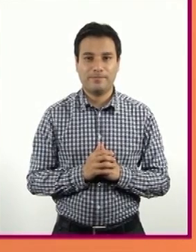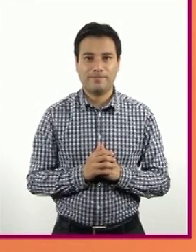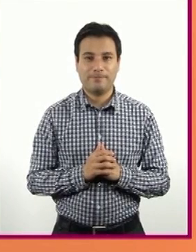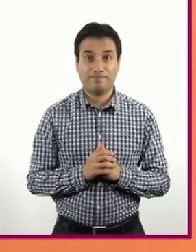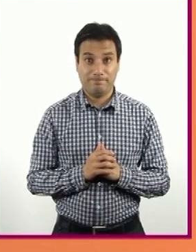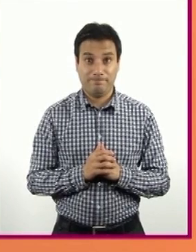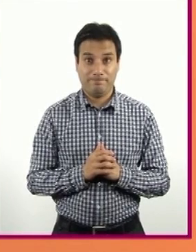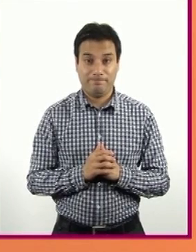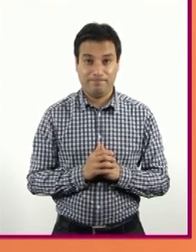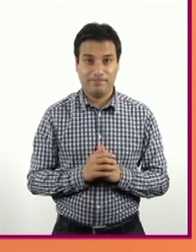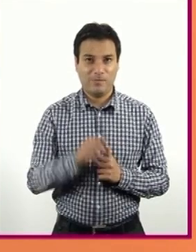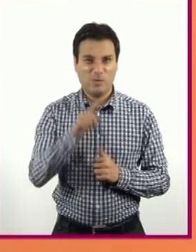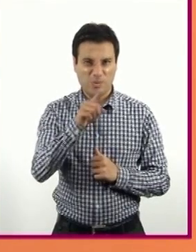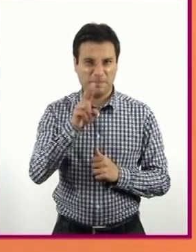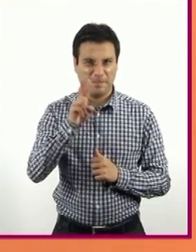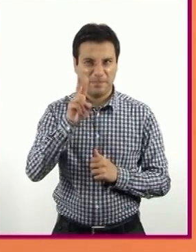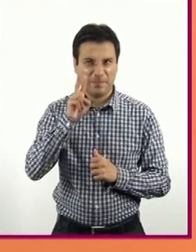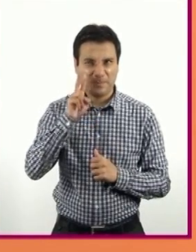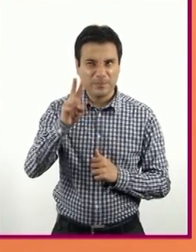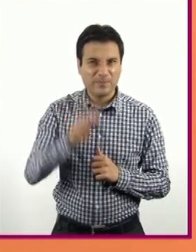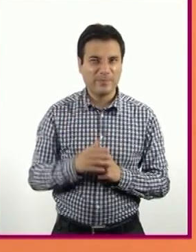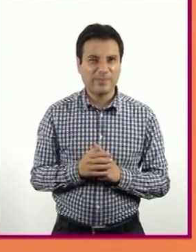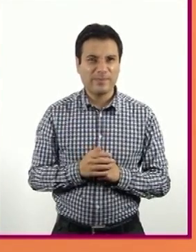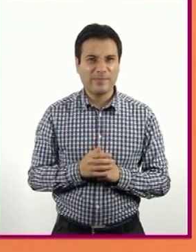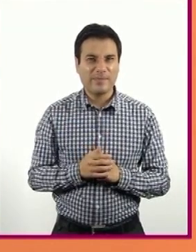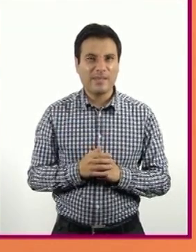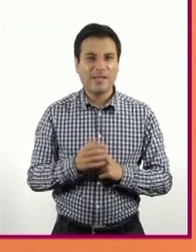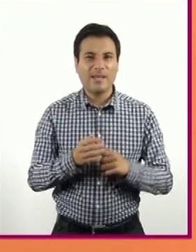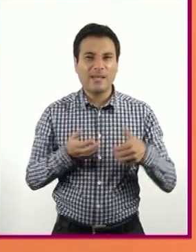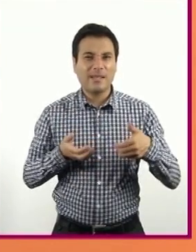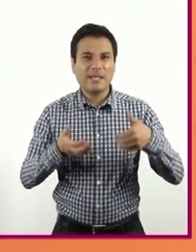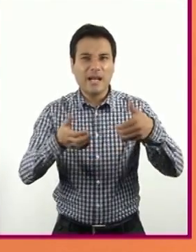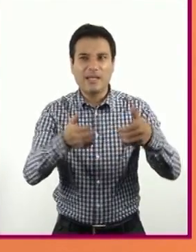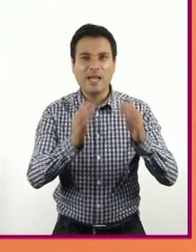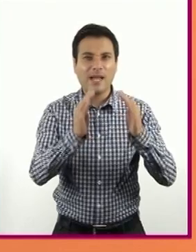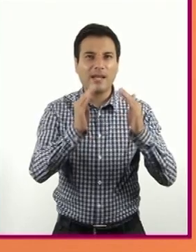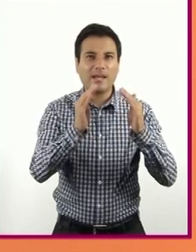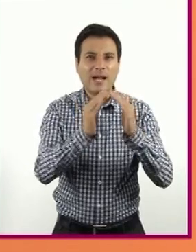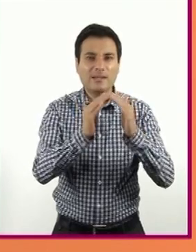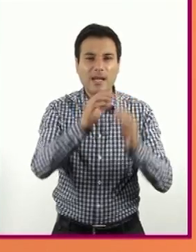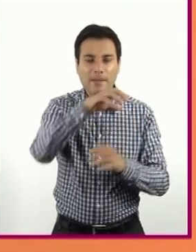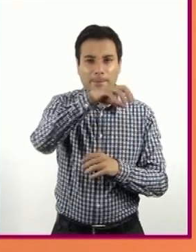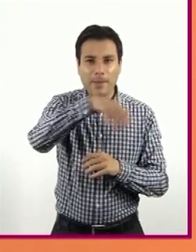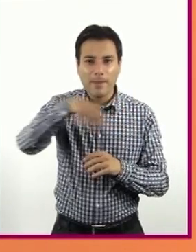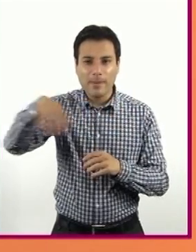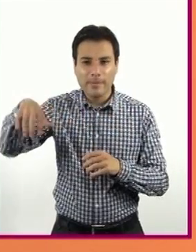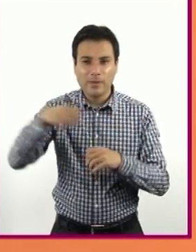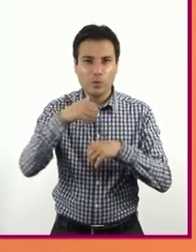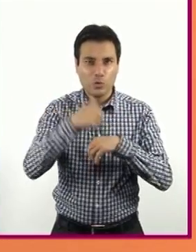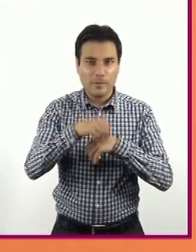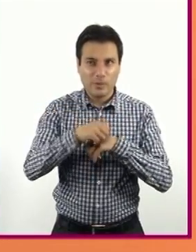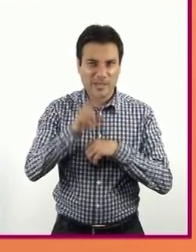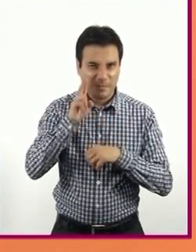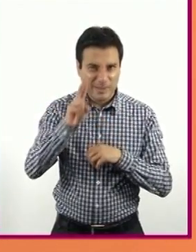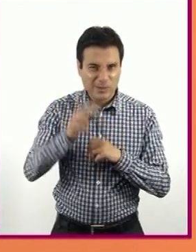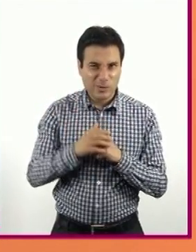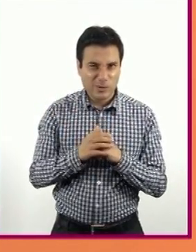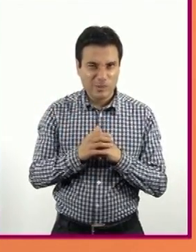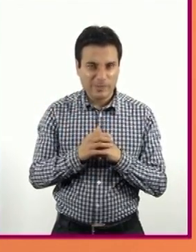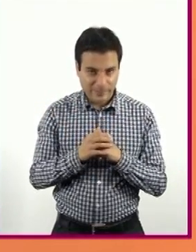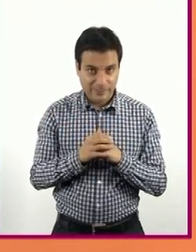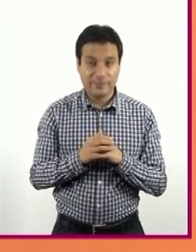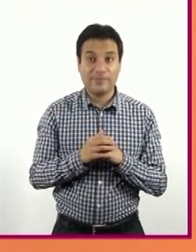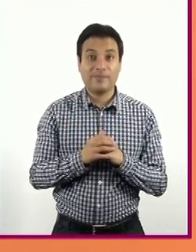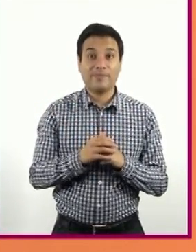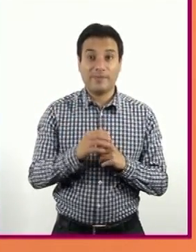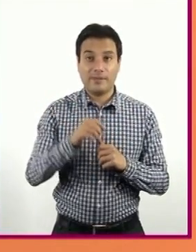que tienen las casas que se localizan en una calle? De un lado de la banqueta hay